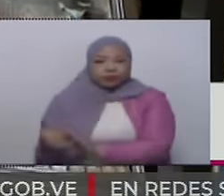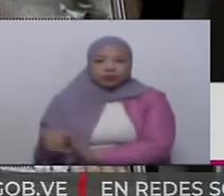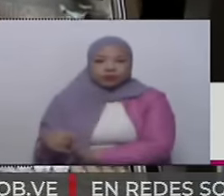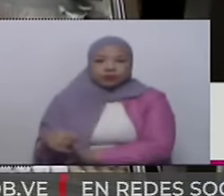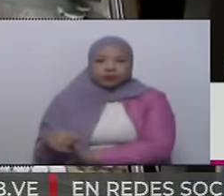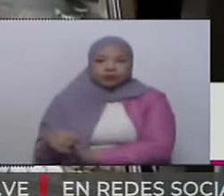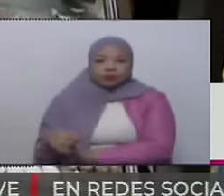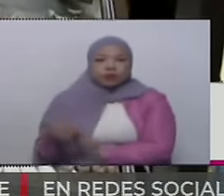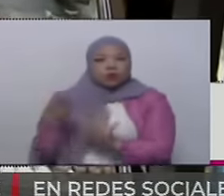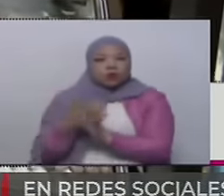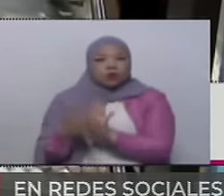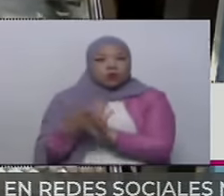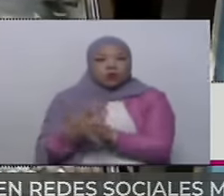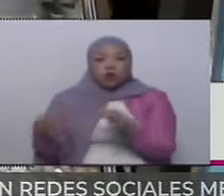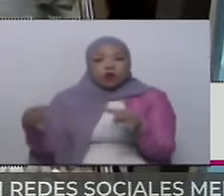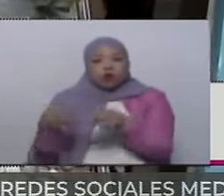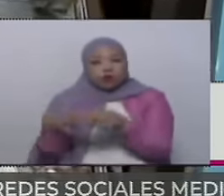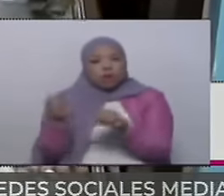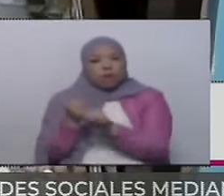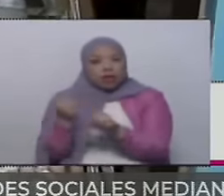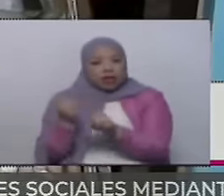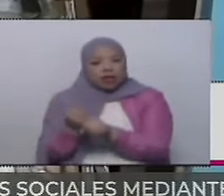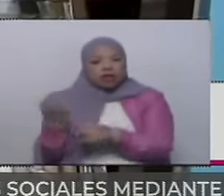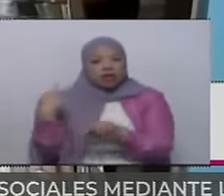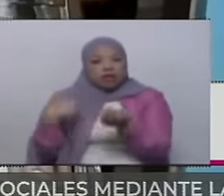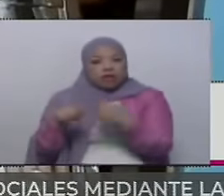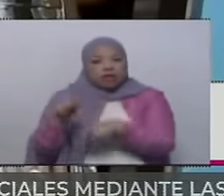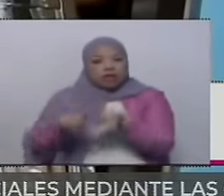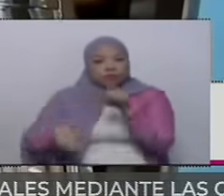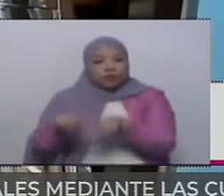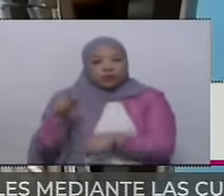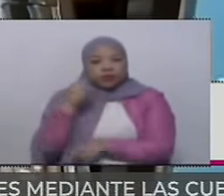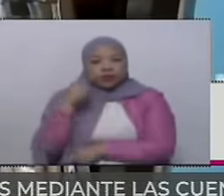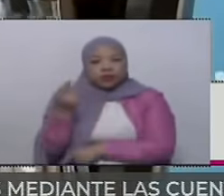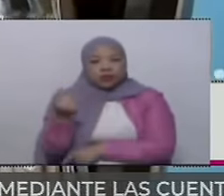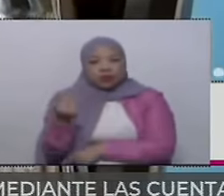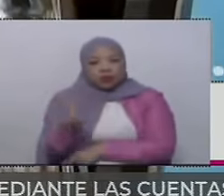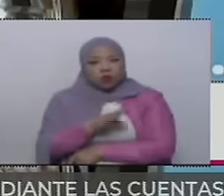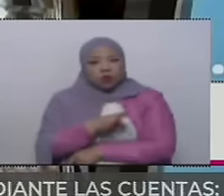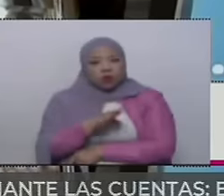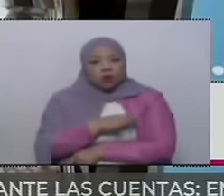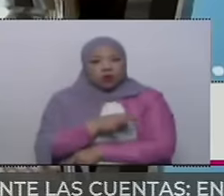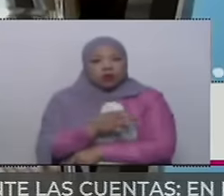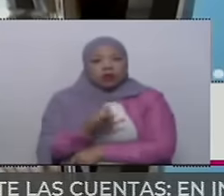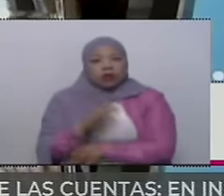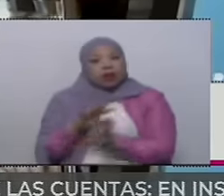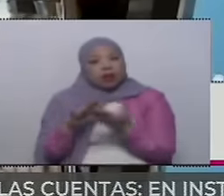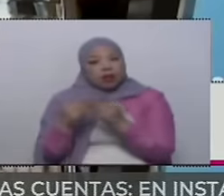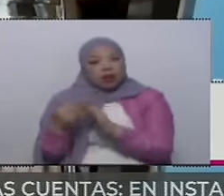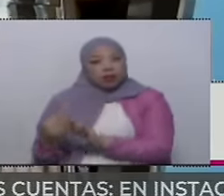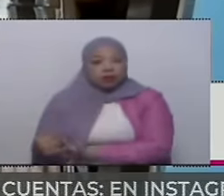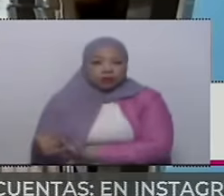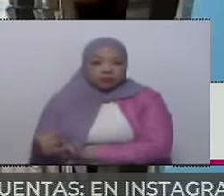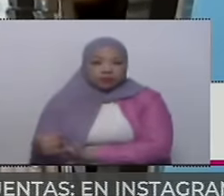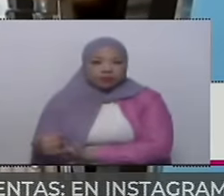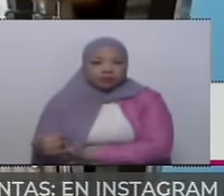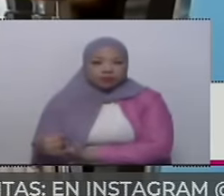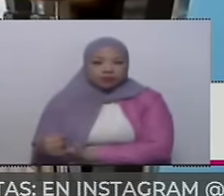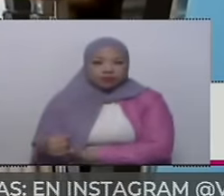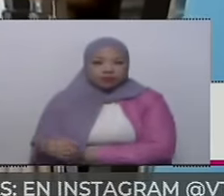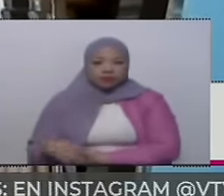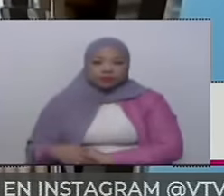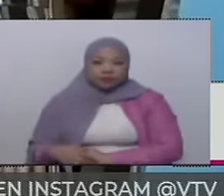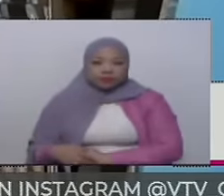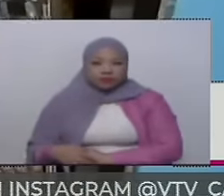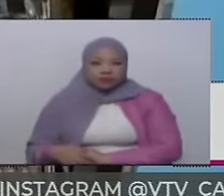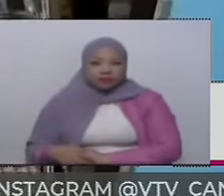Ese concepto de abasto, de bodega, es bien bonito, porque es la economía de la comunidad, ¿verdad?